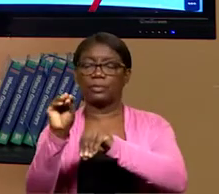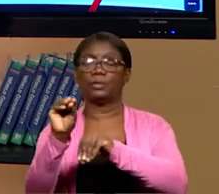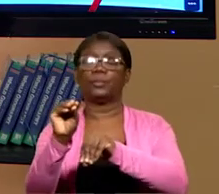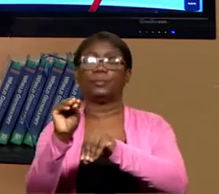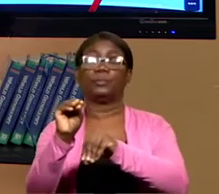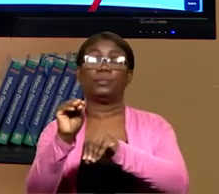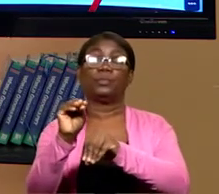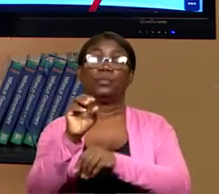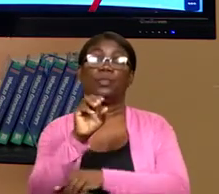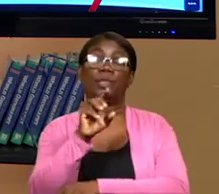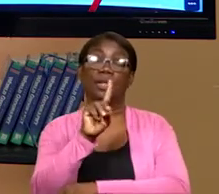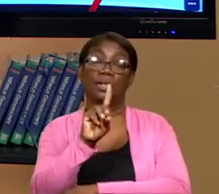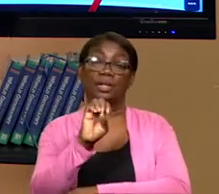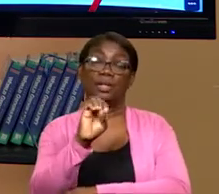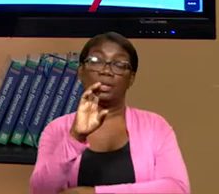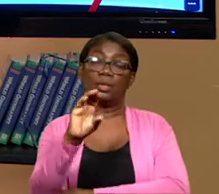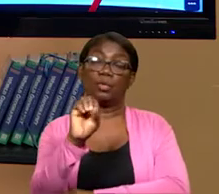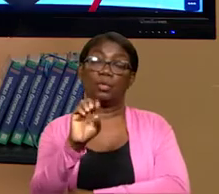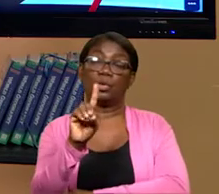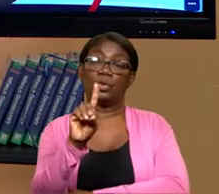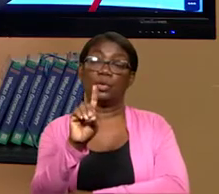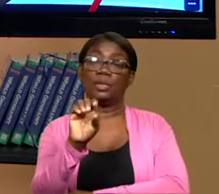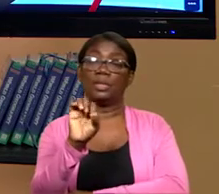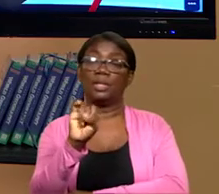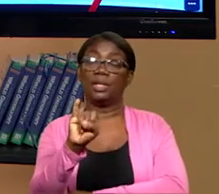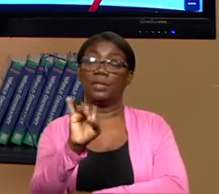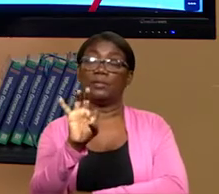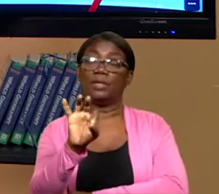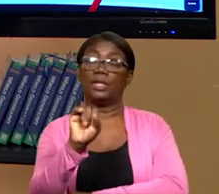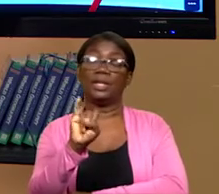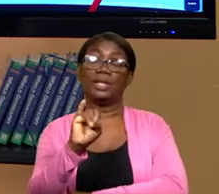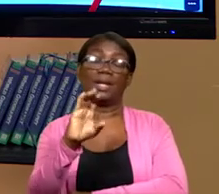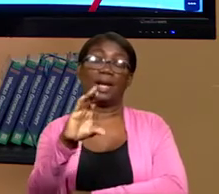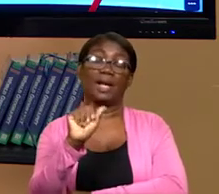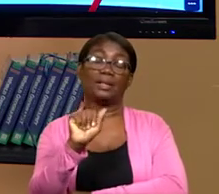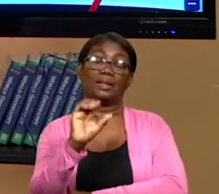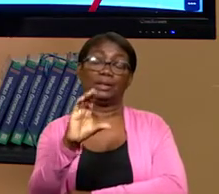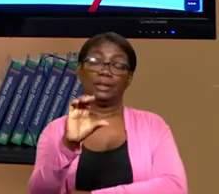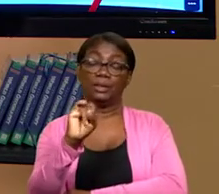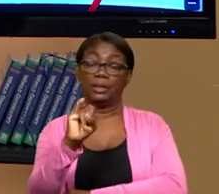de decodificación. ¿Están dormidos, chicos? ¿Ah?